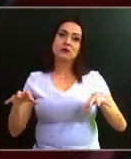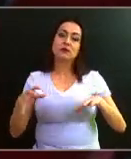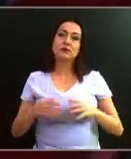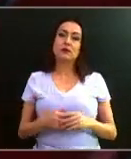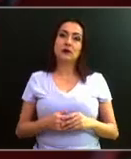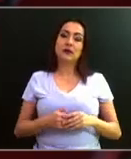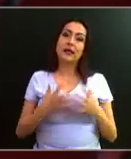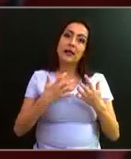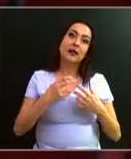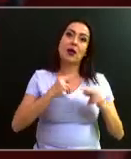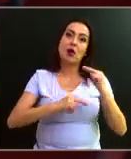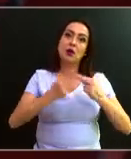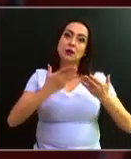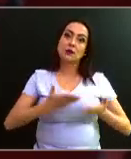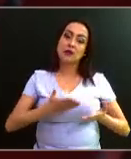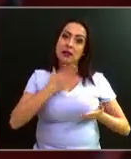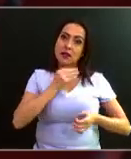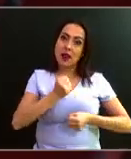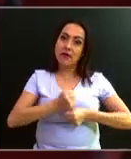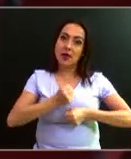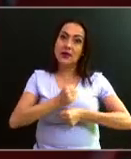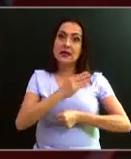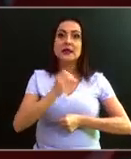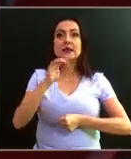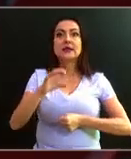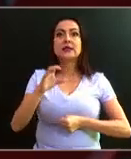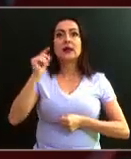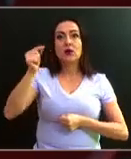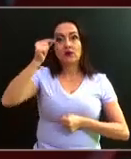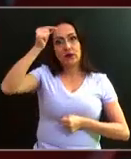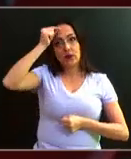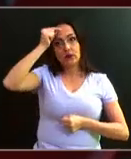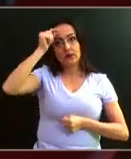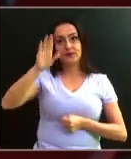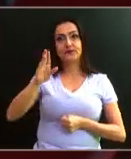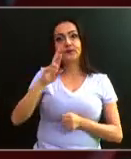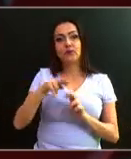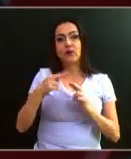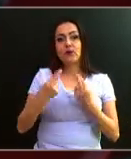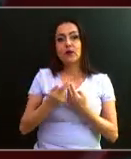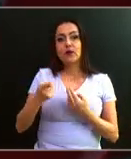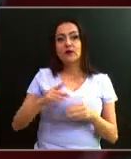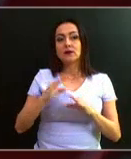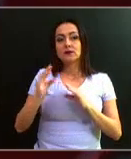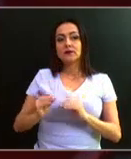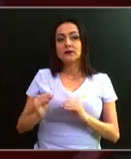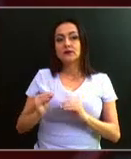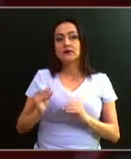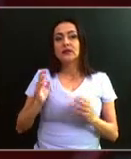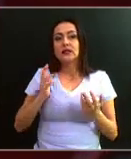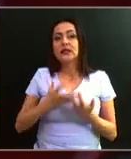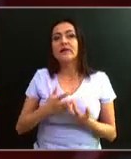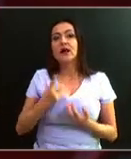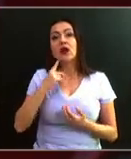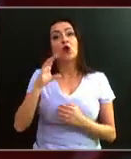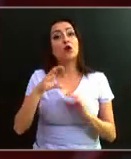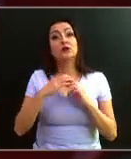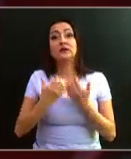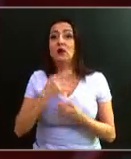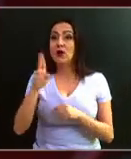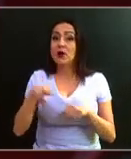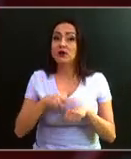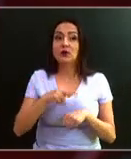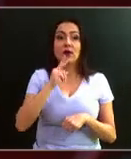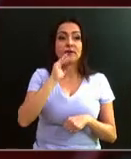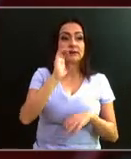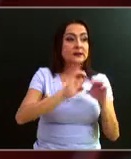caso empleadores, laboral y el sector estatal, que fue la sesión de esta tarde, lo que corresponde es que el Consejo Nacional de Salarios va a